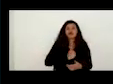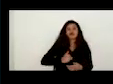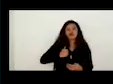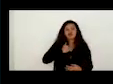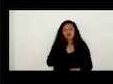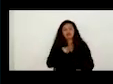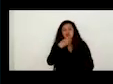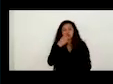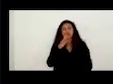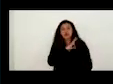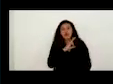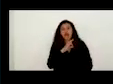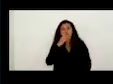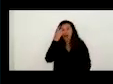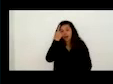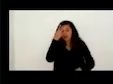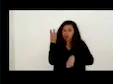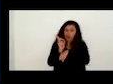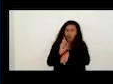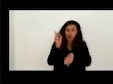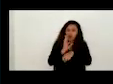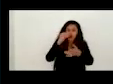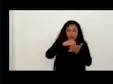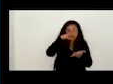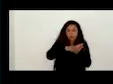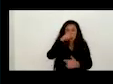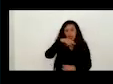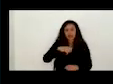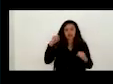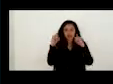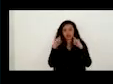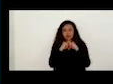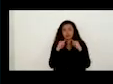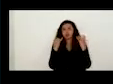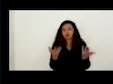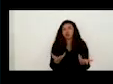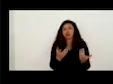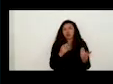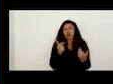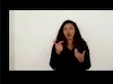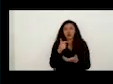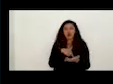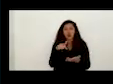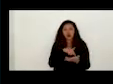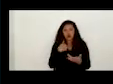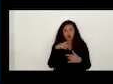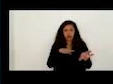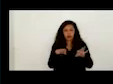todos los días en la consulta, en este instituto y en algunos otros lugares donde colaboro,